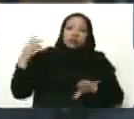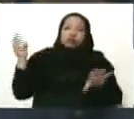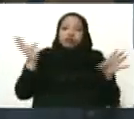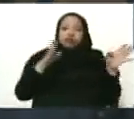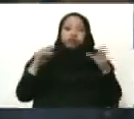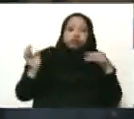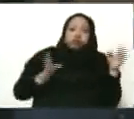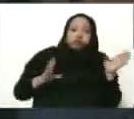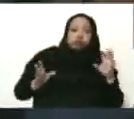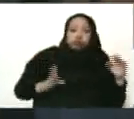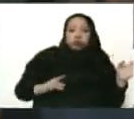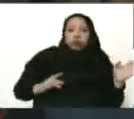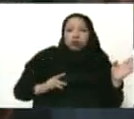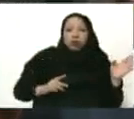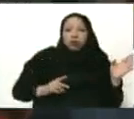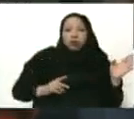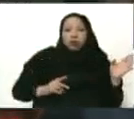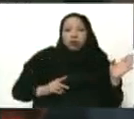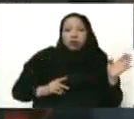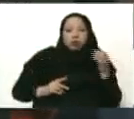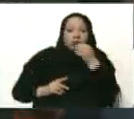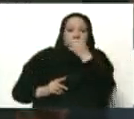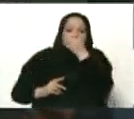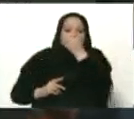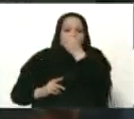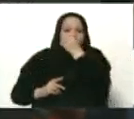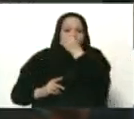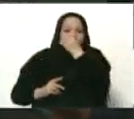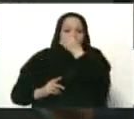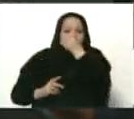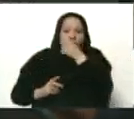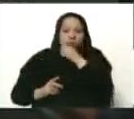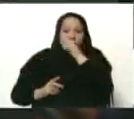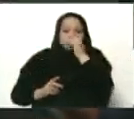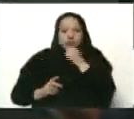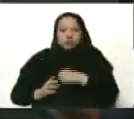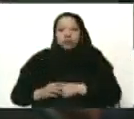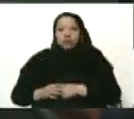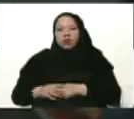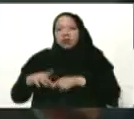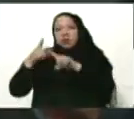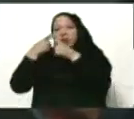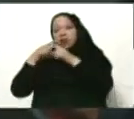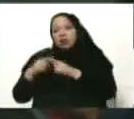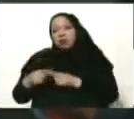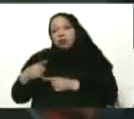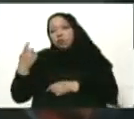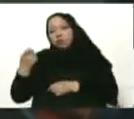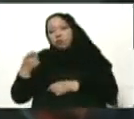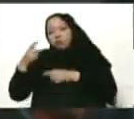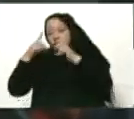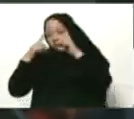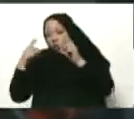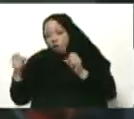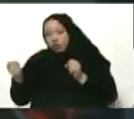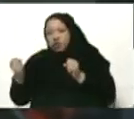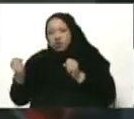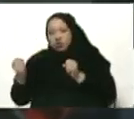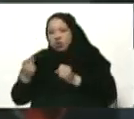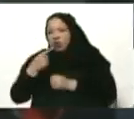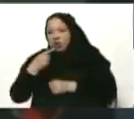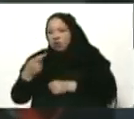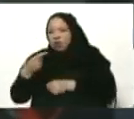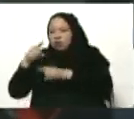acuérdate que aquí hay un personal calificado que viene generando en cada uno de los territorios más o